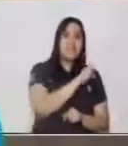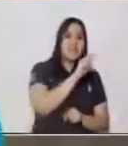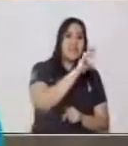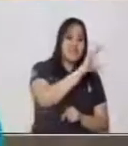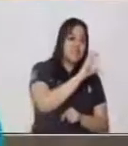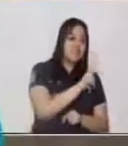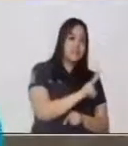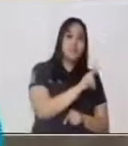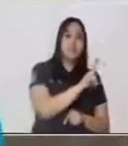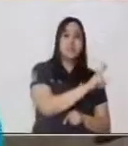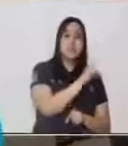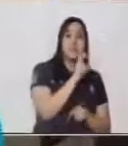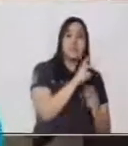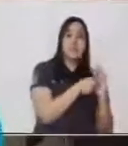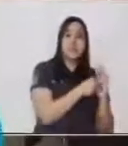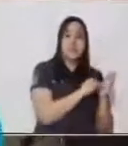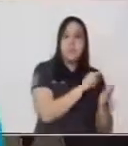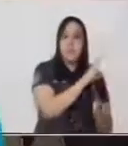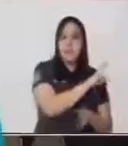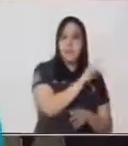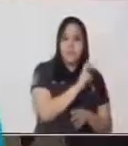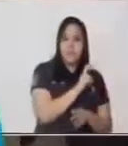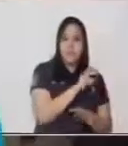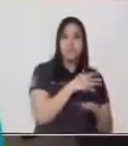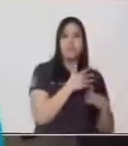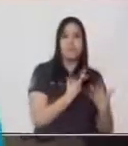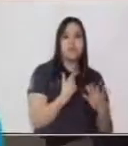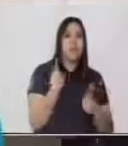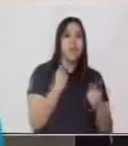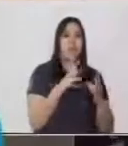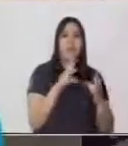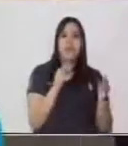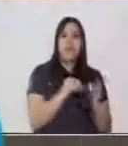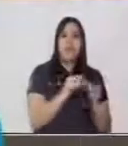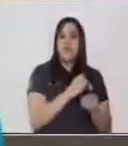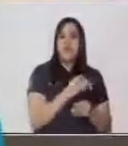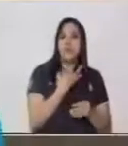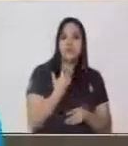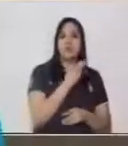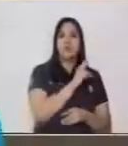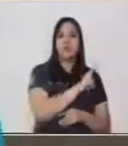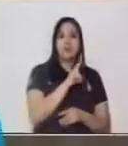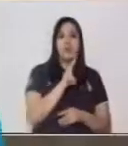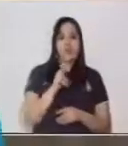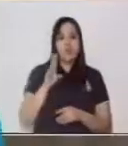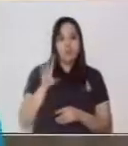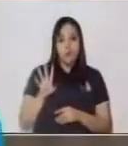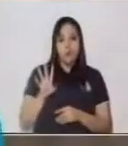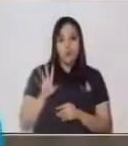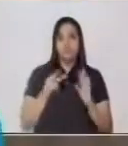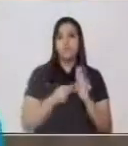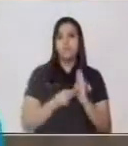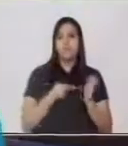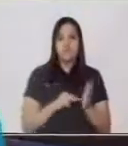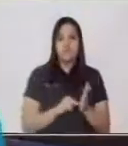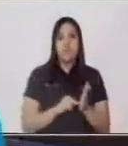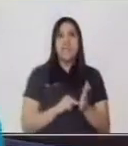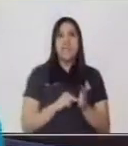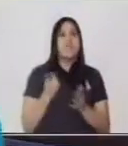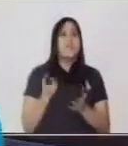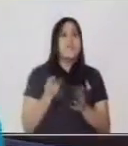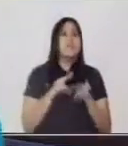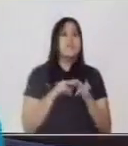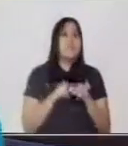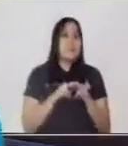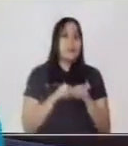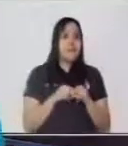Entonces, acá formamos el número 224. Es decir, que dependiendo del